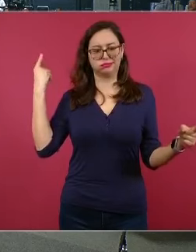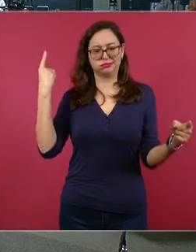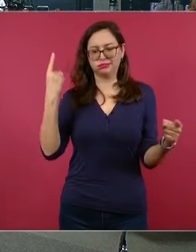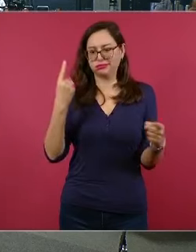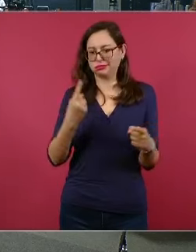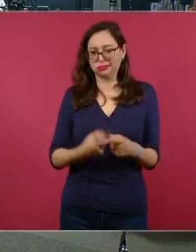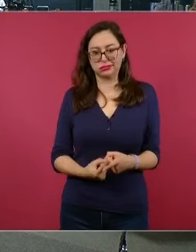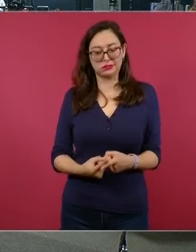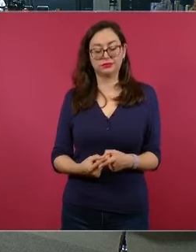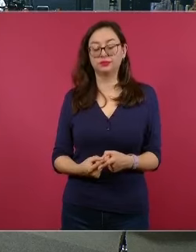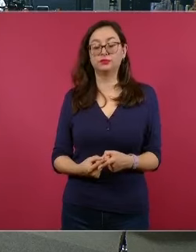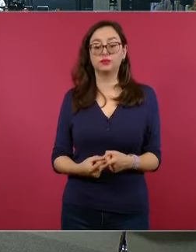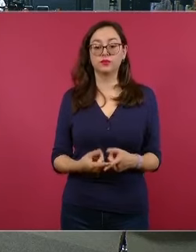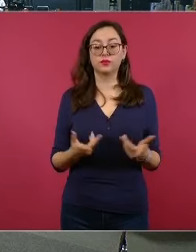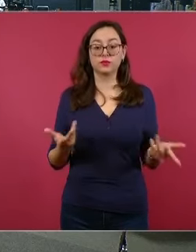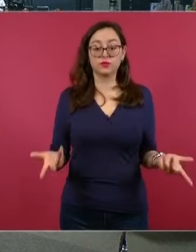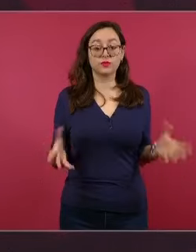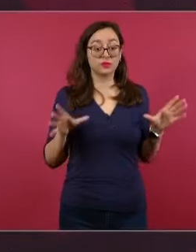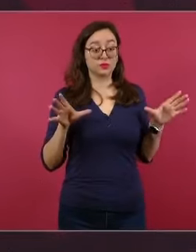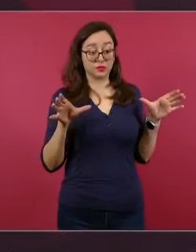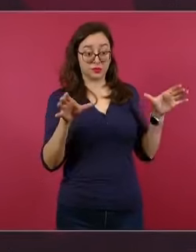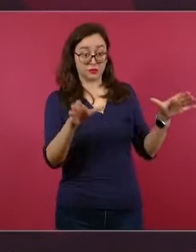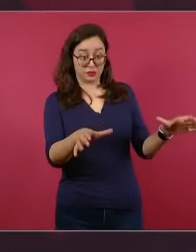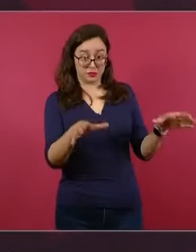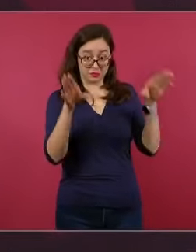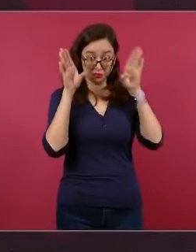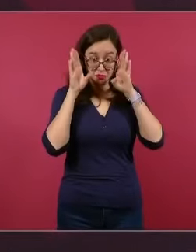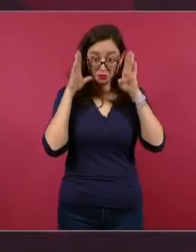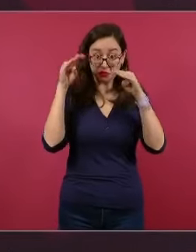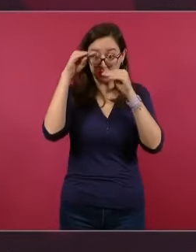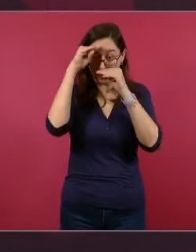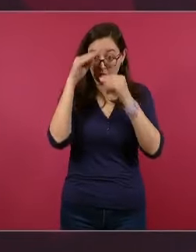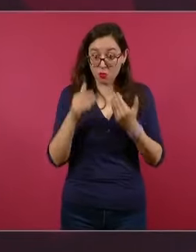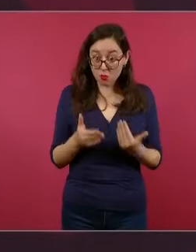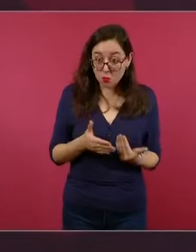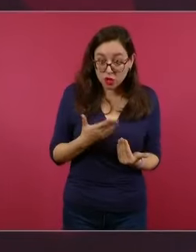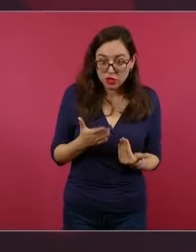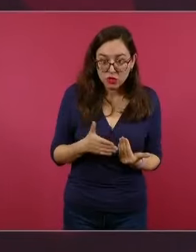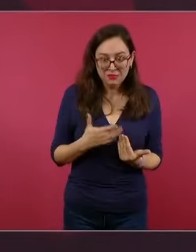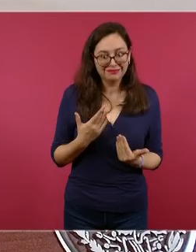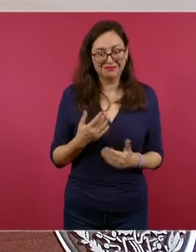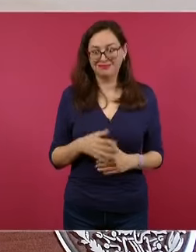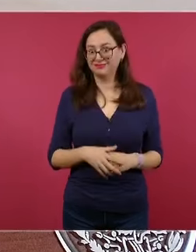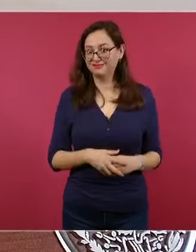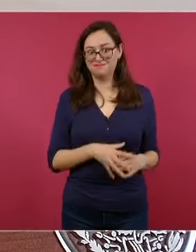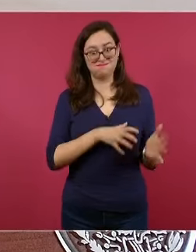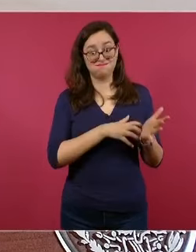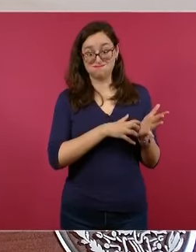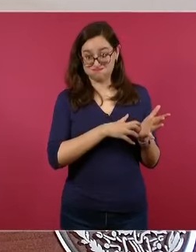pocos los conservadores ni son pocos